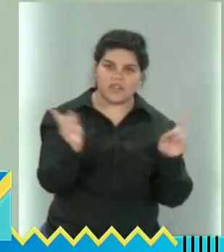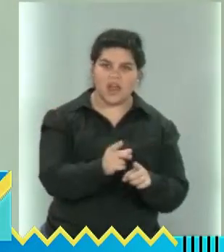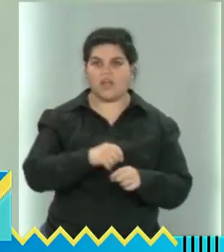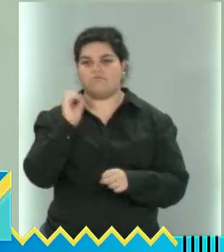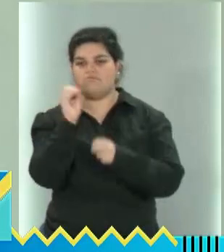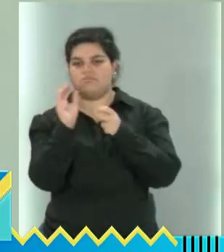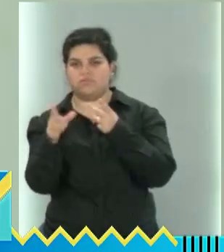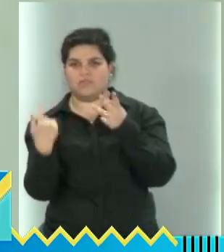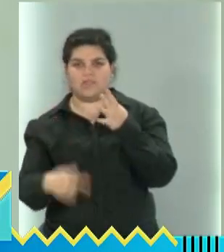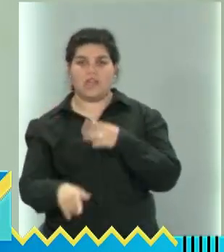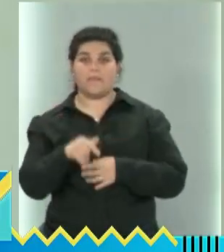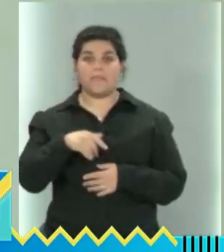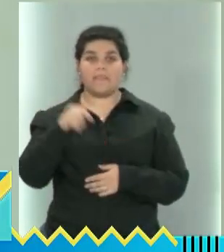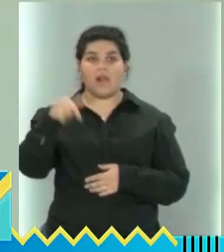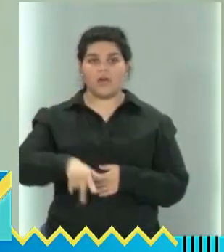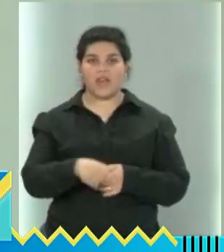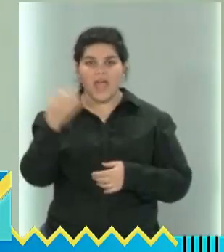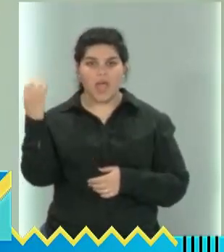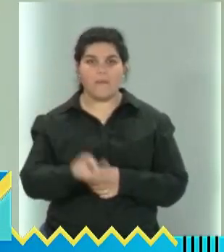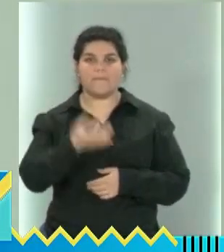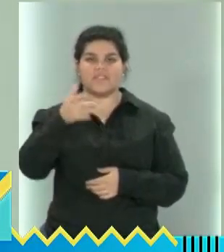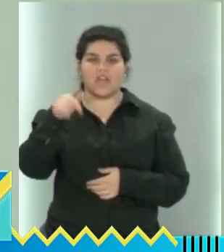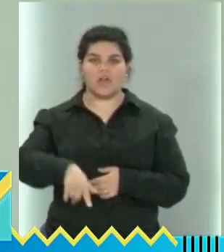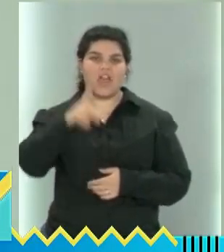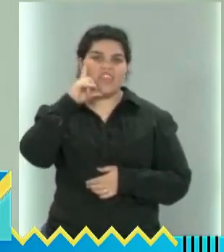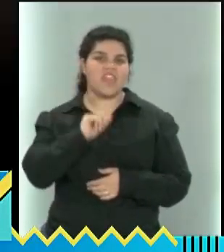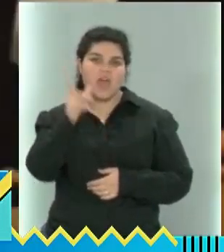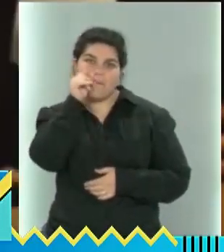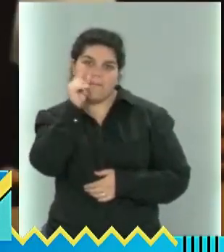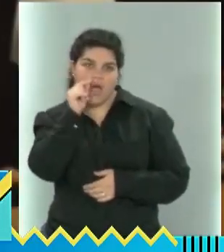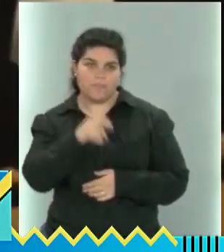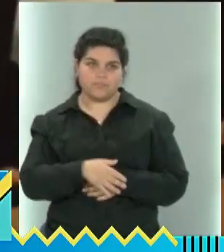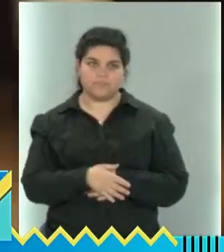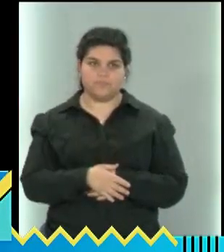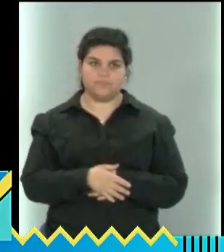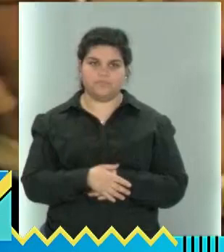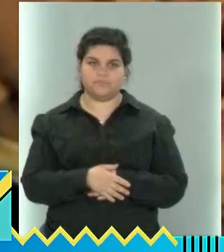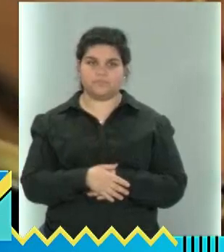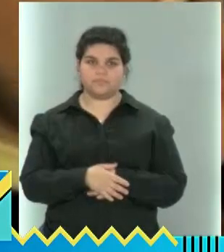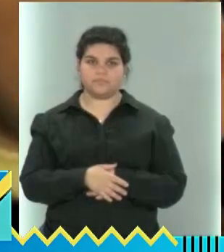películas. Hoy, en un especial de película, vemos Día del Padre.